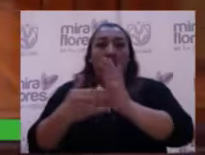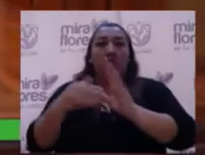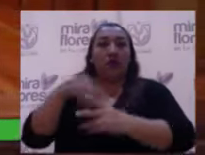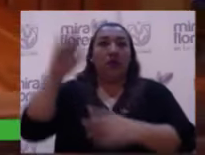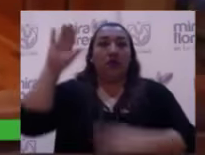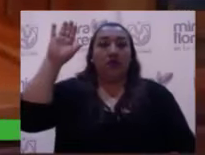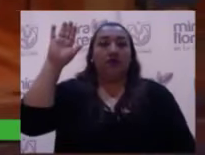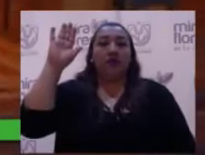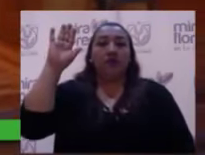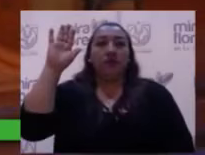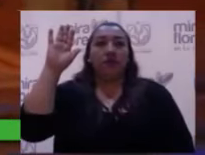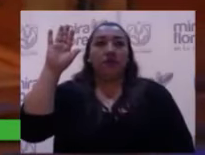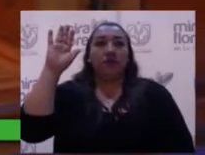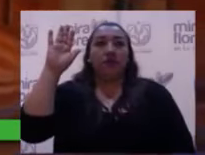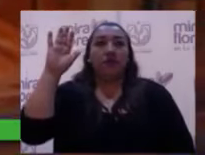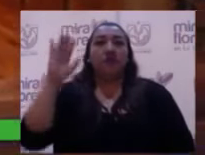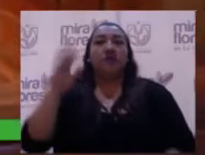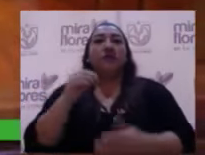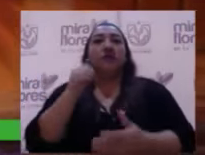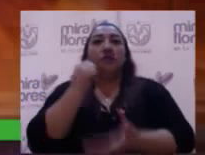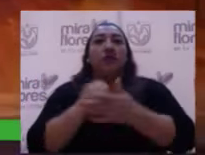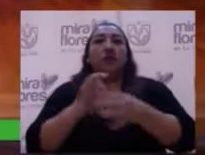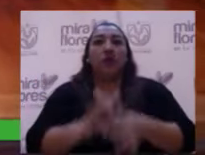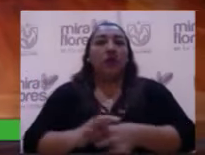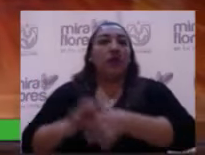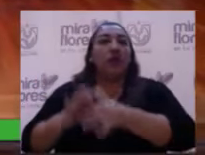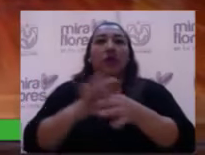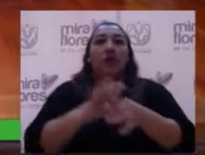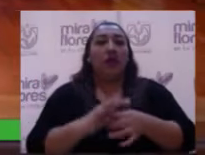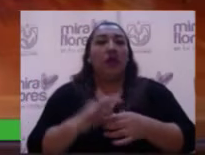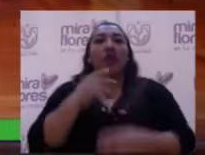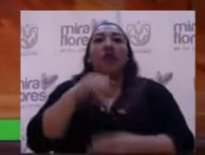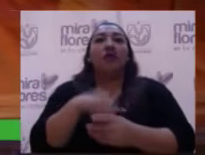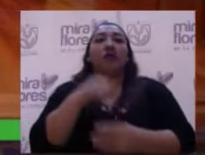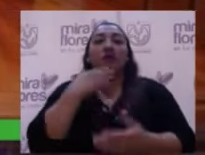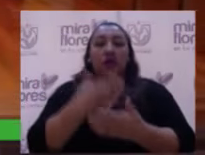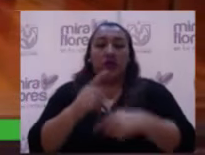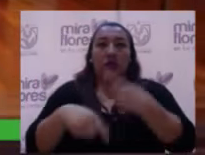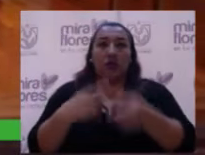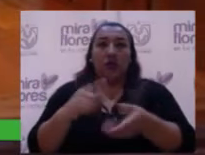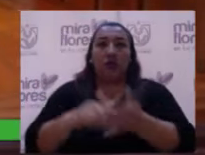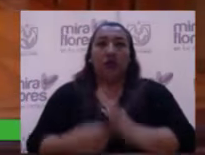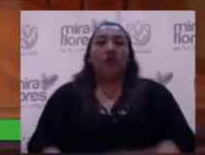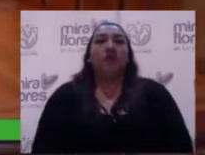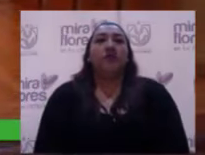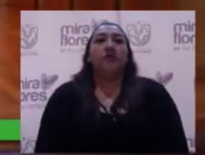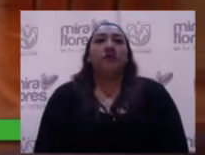señal de conformidad. Se aprueba por unanimidad de votos. Muchas gracias. Siguiente punto, por favor.